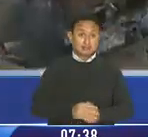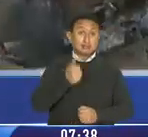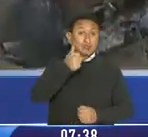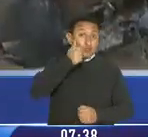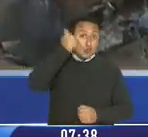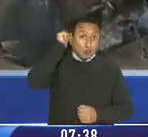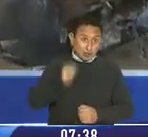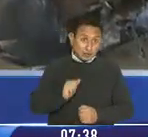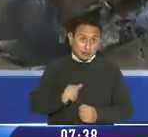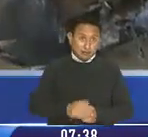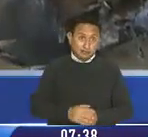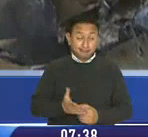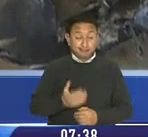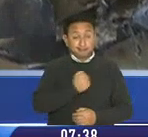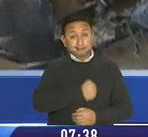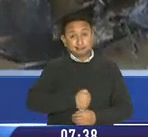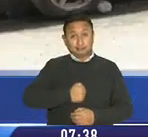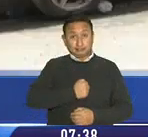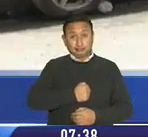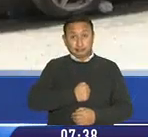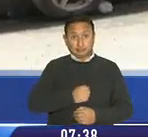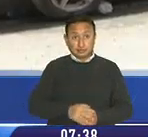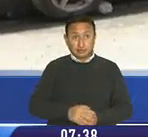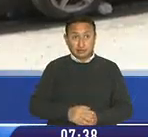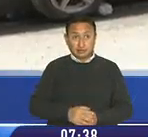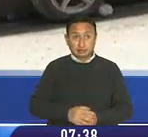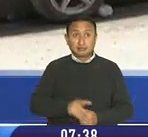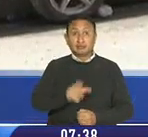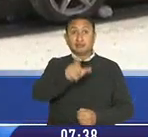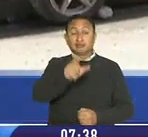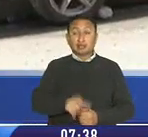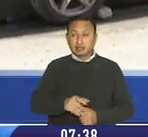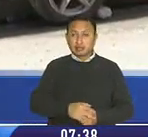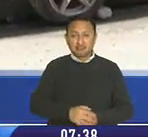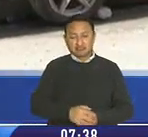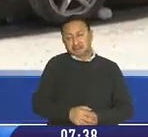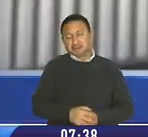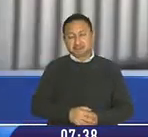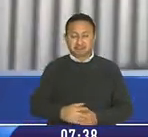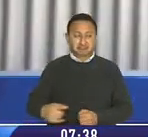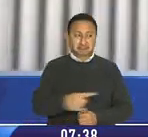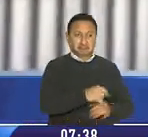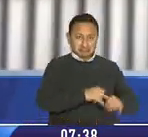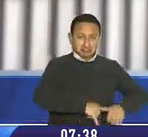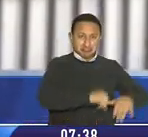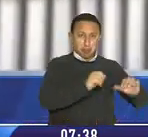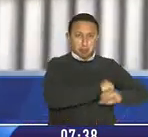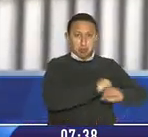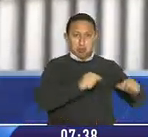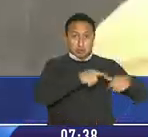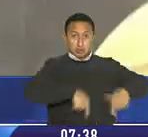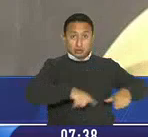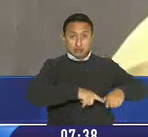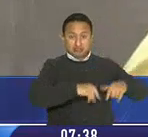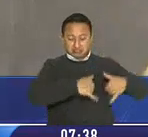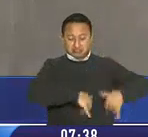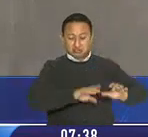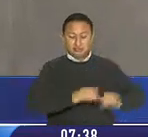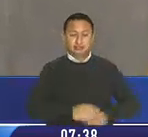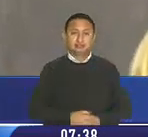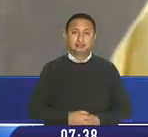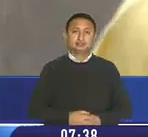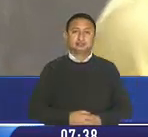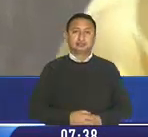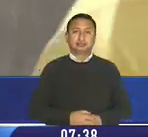ayer. Lamentablemente hay gente inescrupulosa que sigue operando aquí en el sector. Creo que